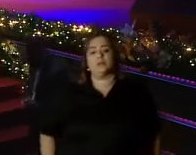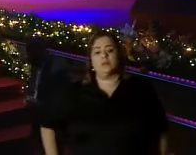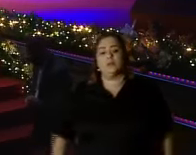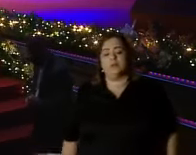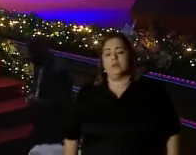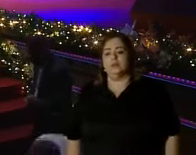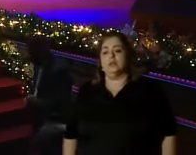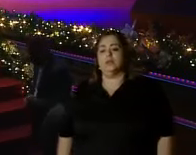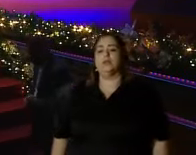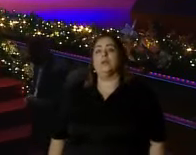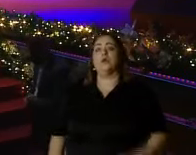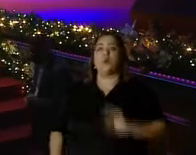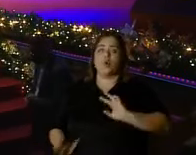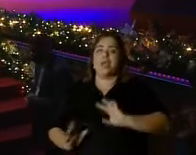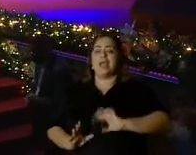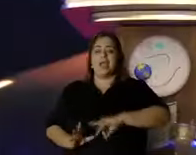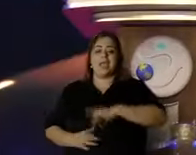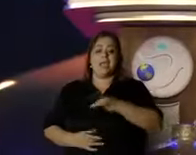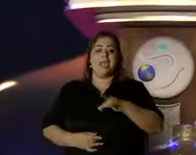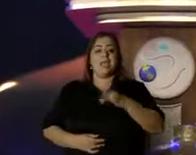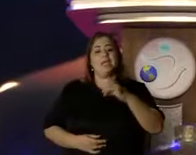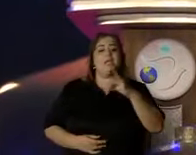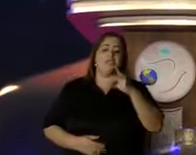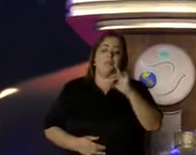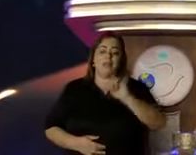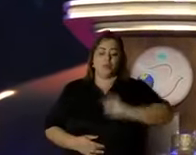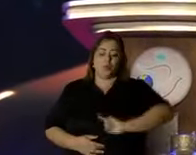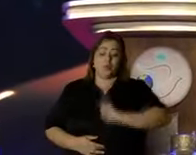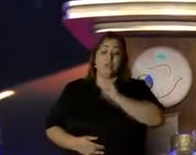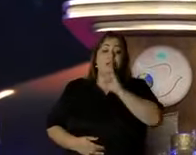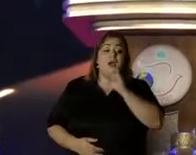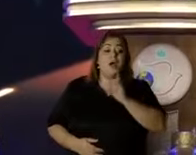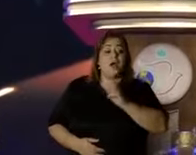El Espíritu y en